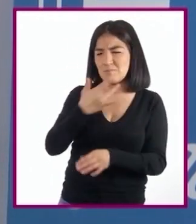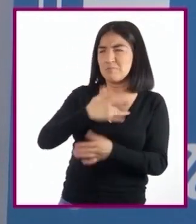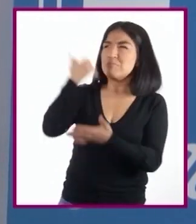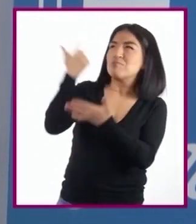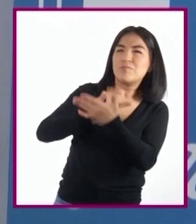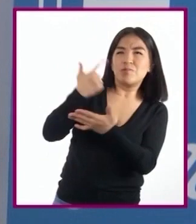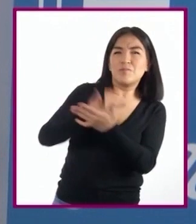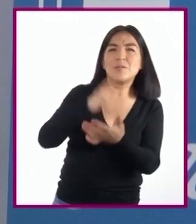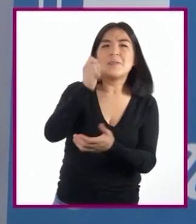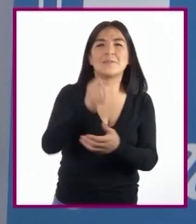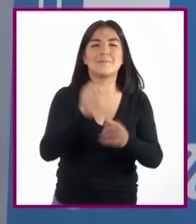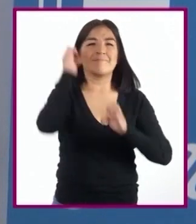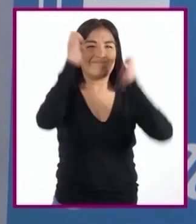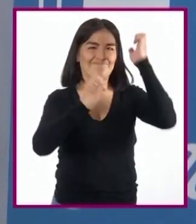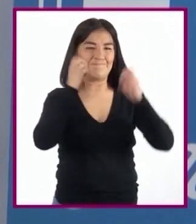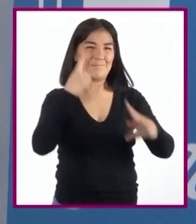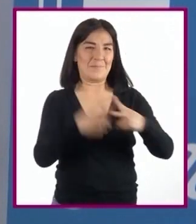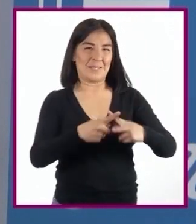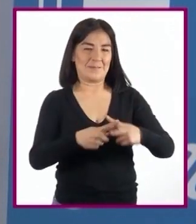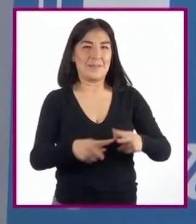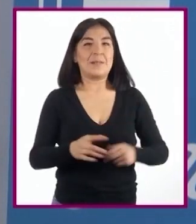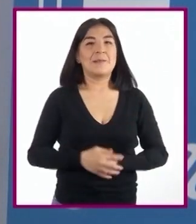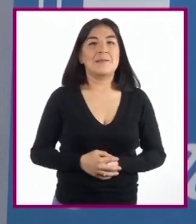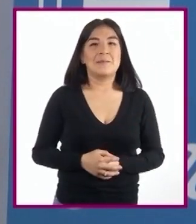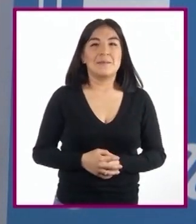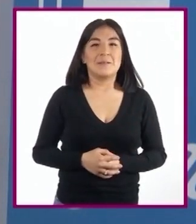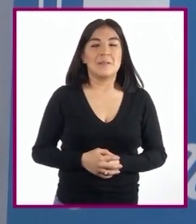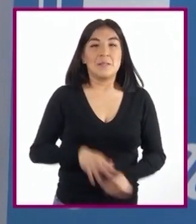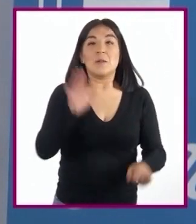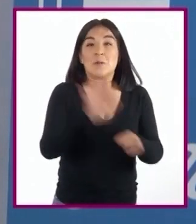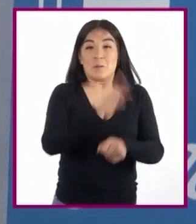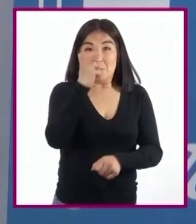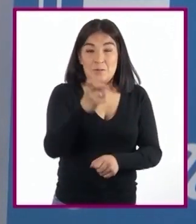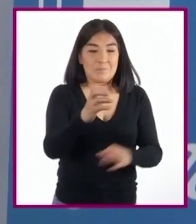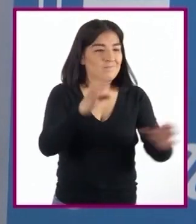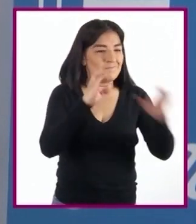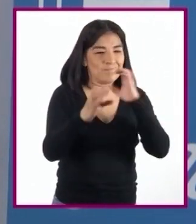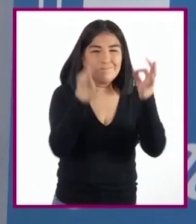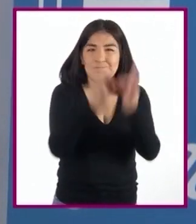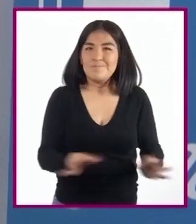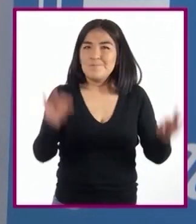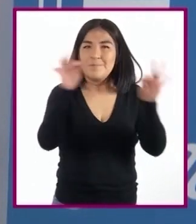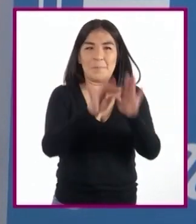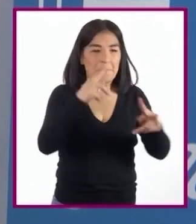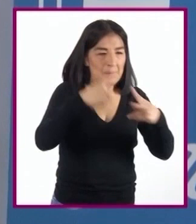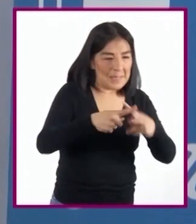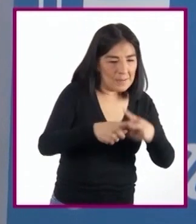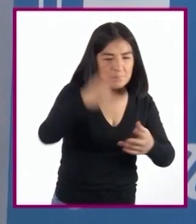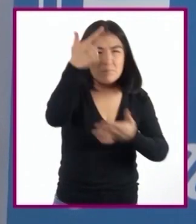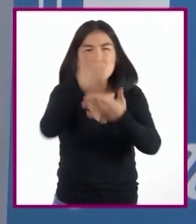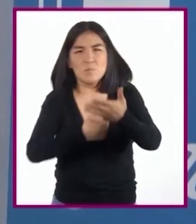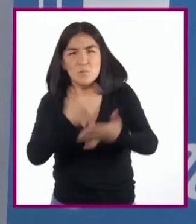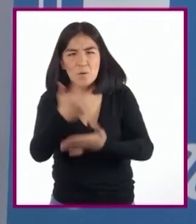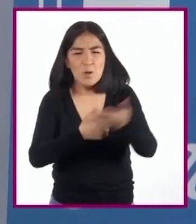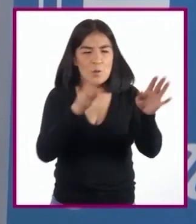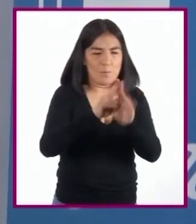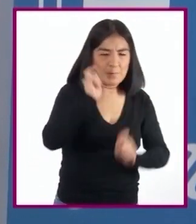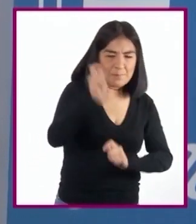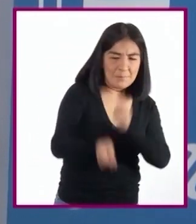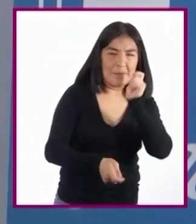predecir eventos matemáticos. Por eso, la comunicación matemática y la estadística y su